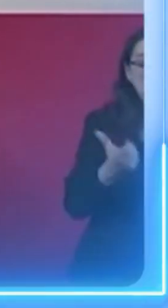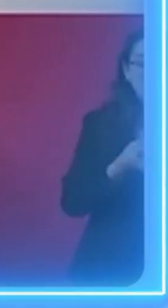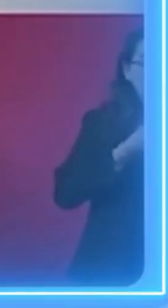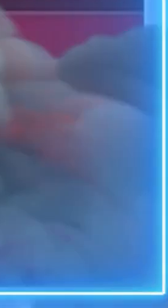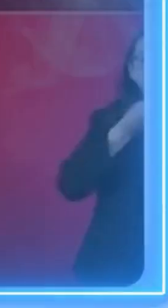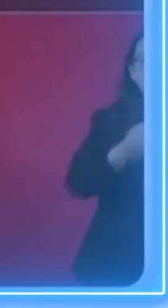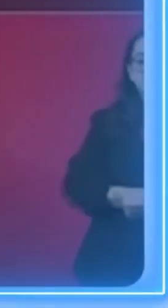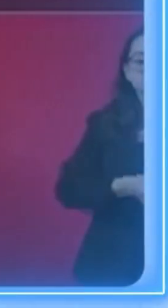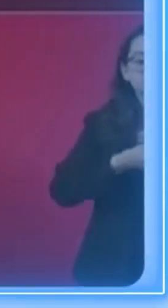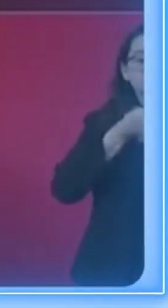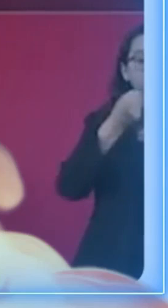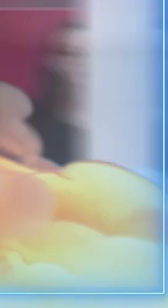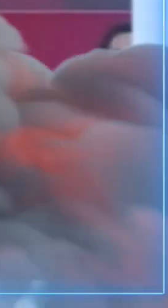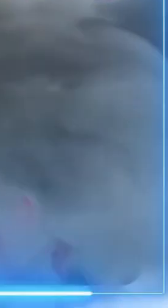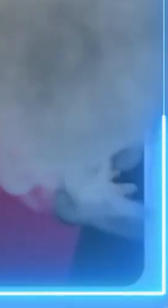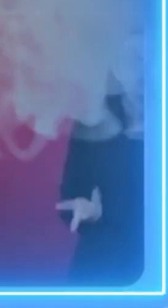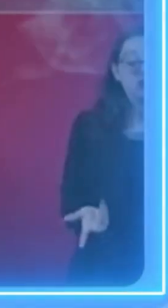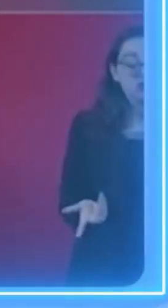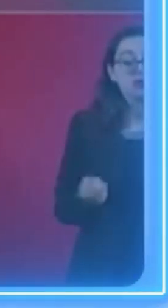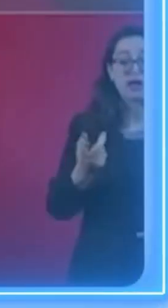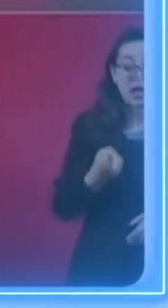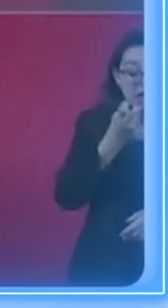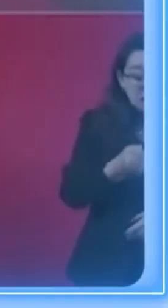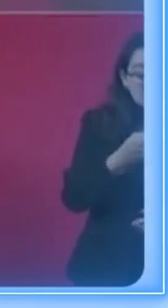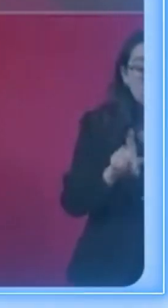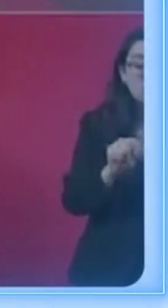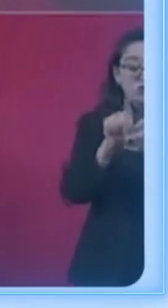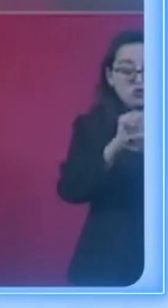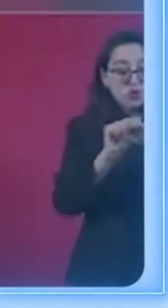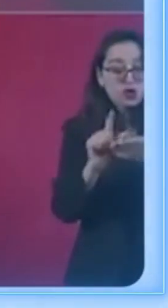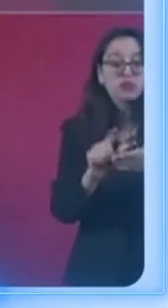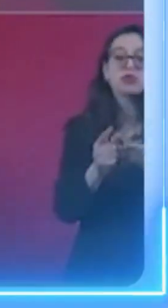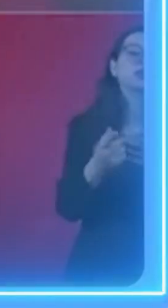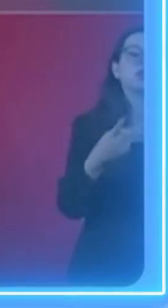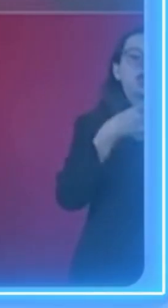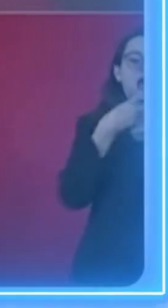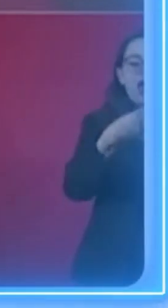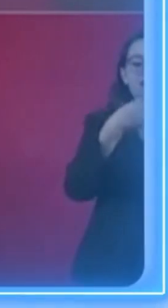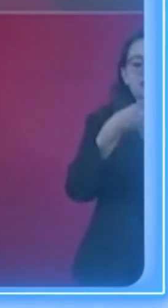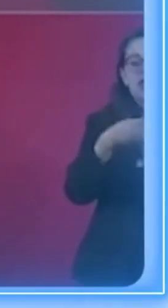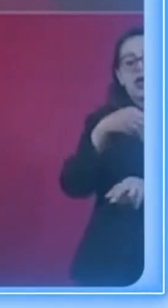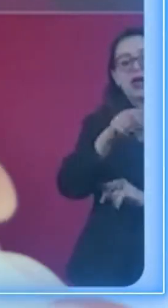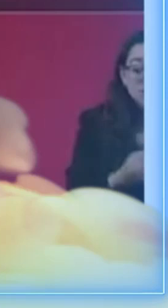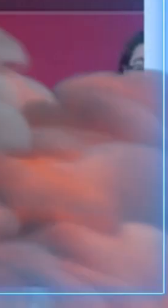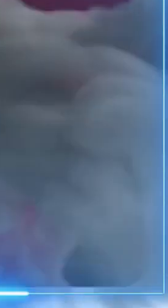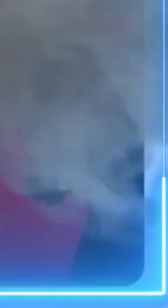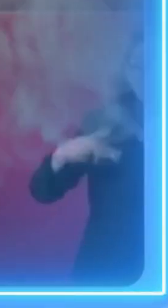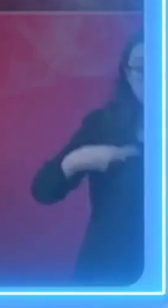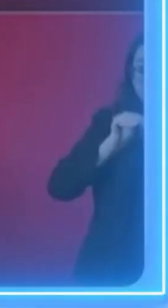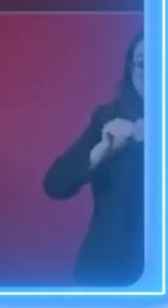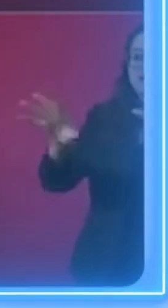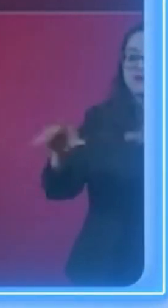mensajes con robots no son personas las que dicen narcopresidente amlo